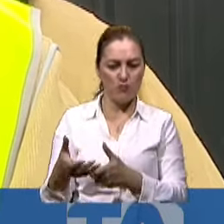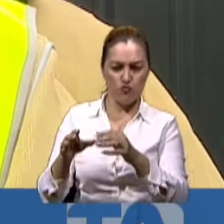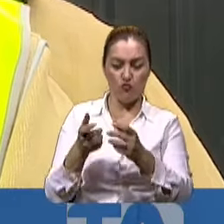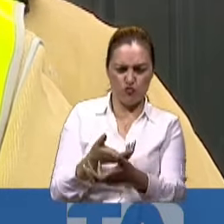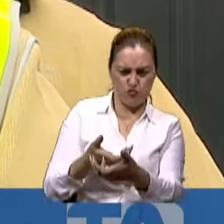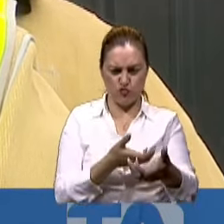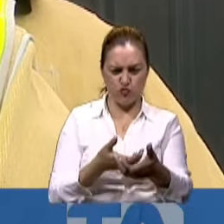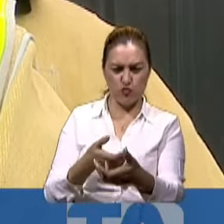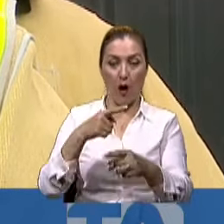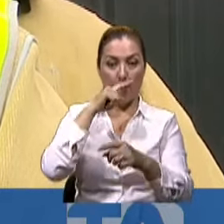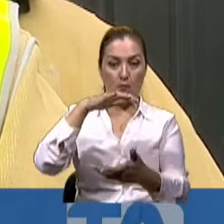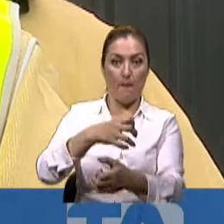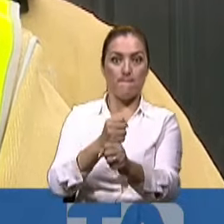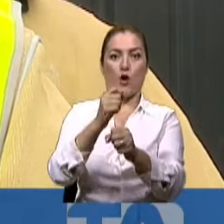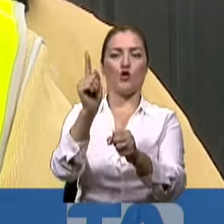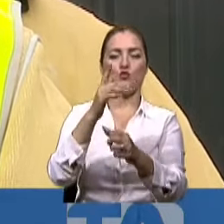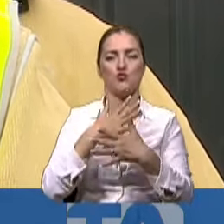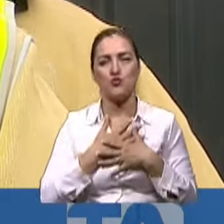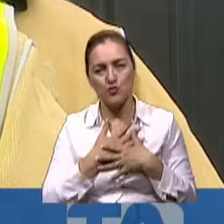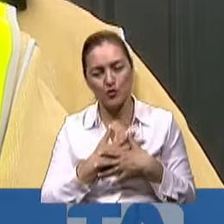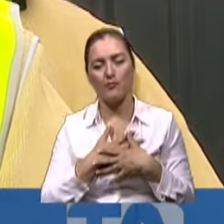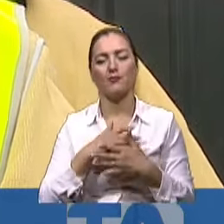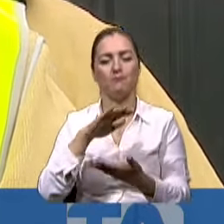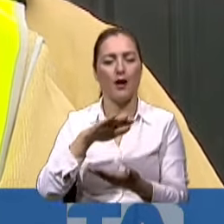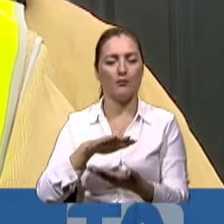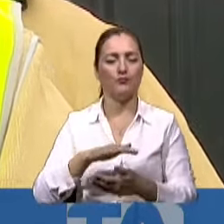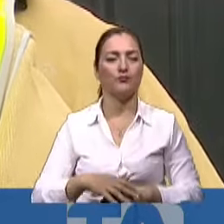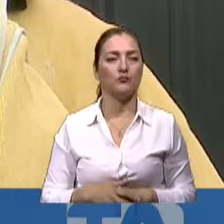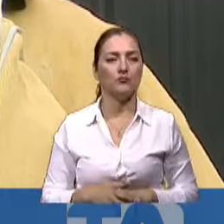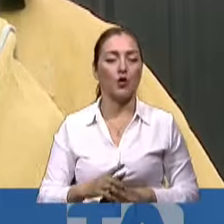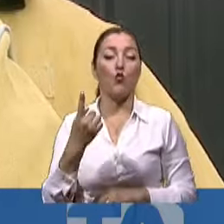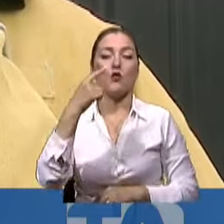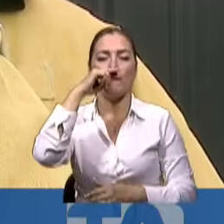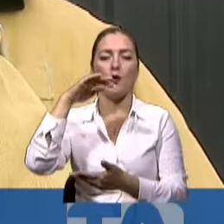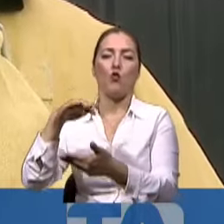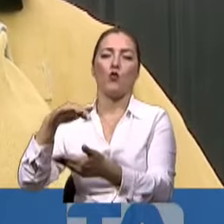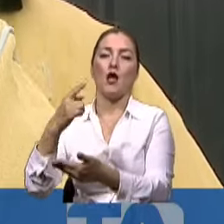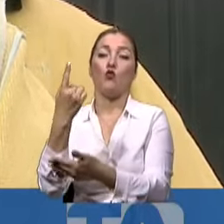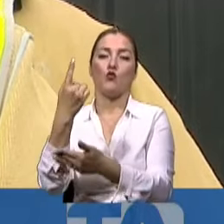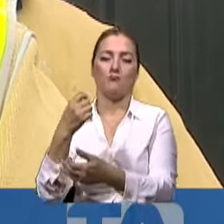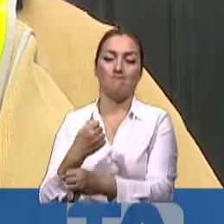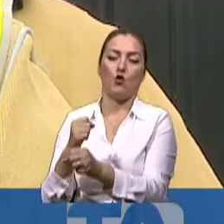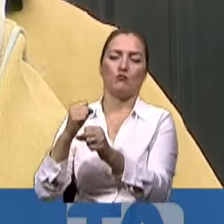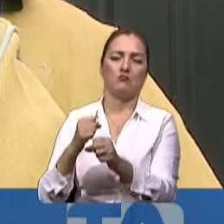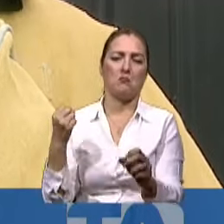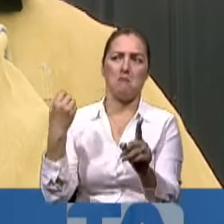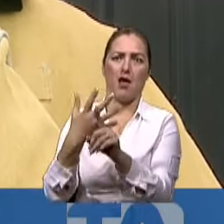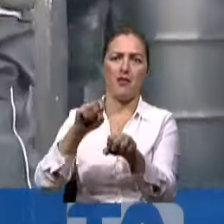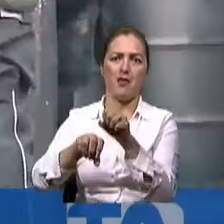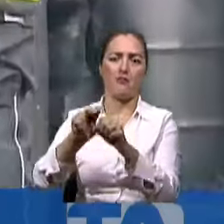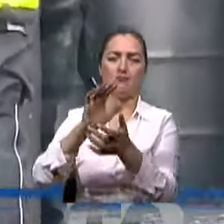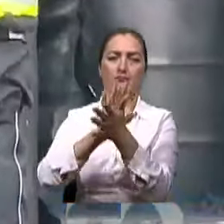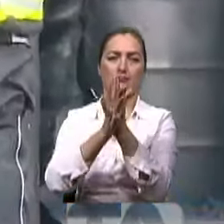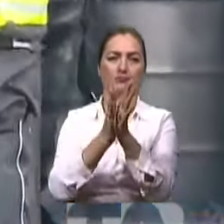del cuerpo de bomberos, que pudimos bajar la intensidad del calor en las canecas. La única que fue la explosión fue la del cilindro de gas, pero no afectó a ninguna